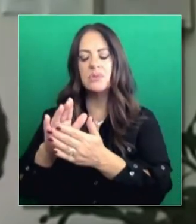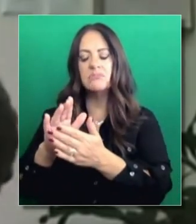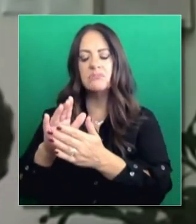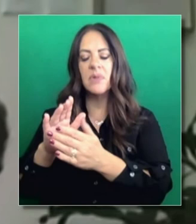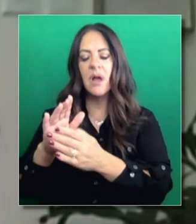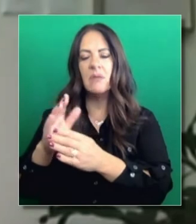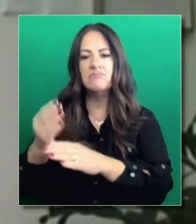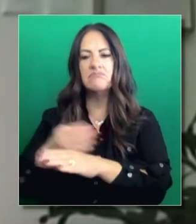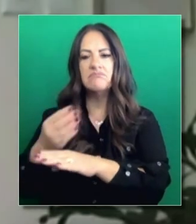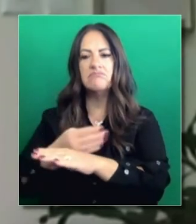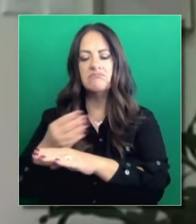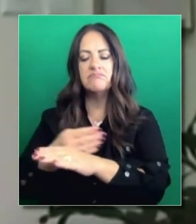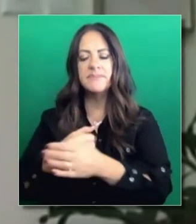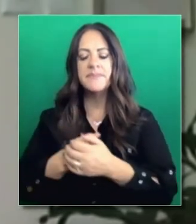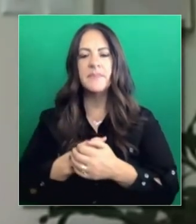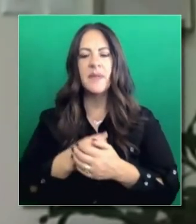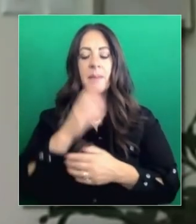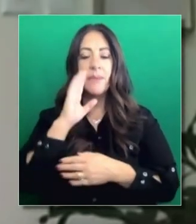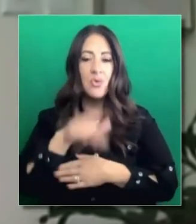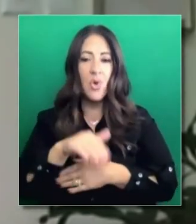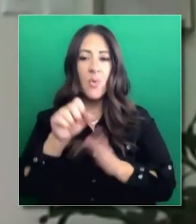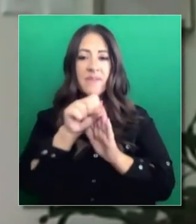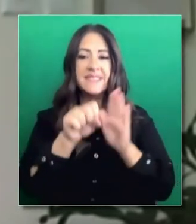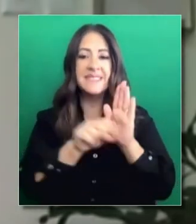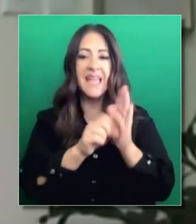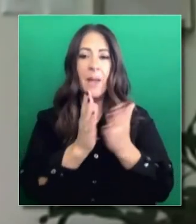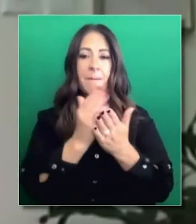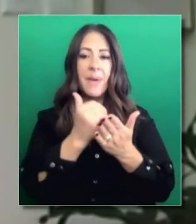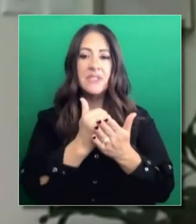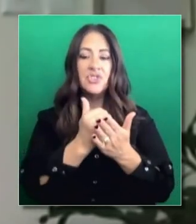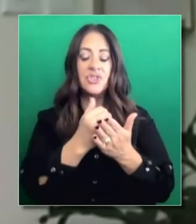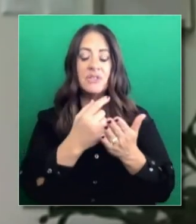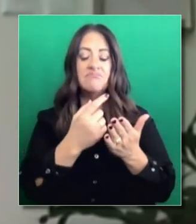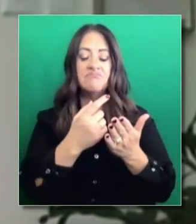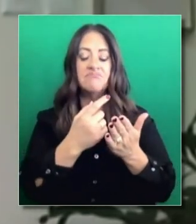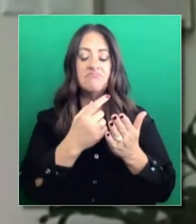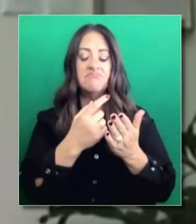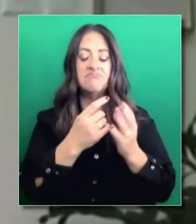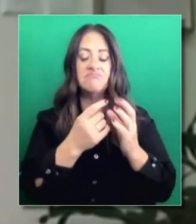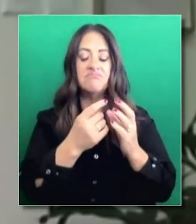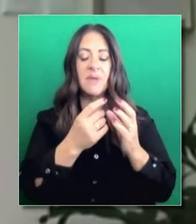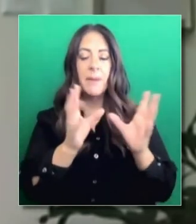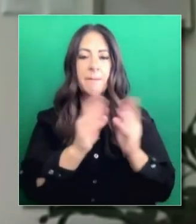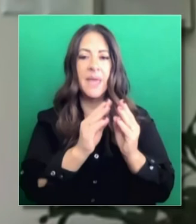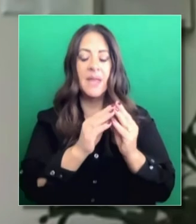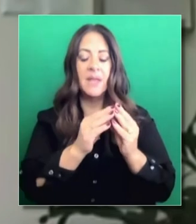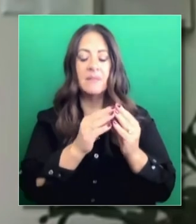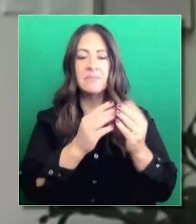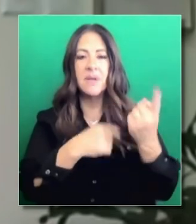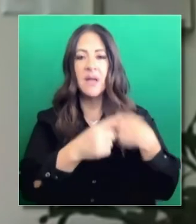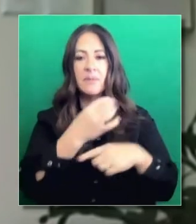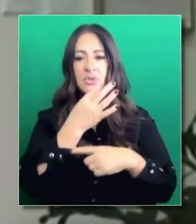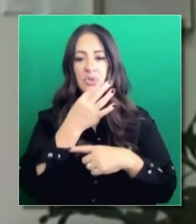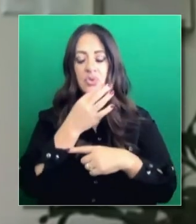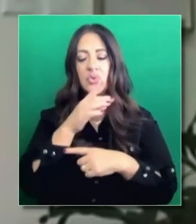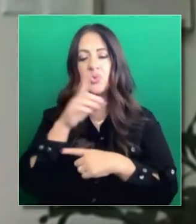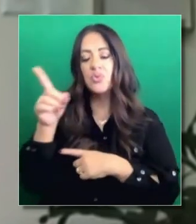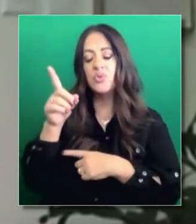decíamos, las iniciativas federales son importantes, se tienen que estudiar